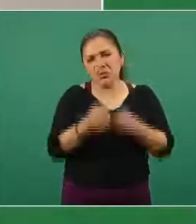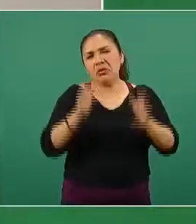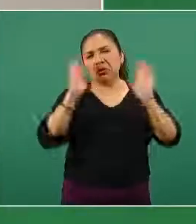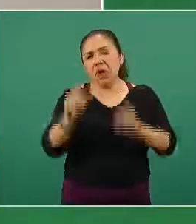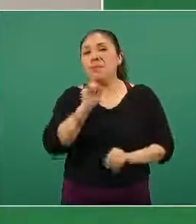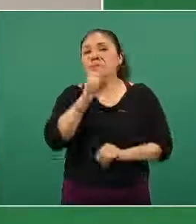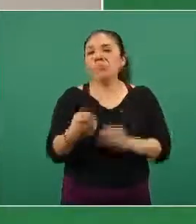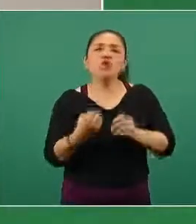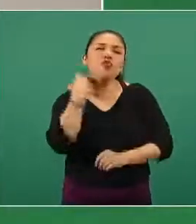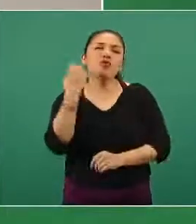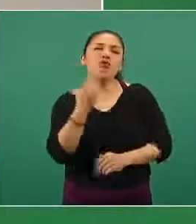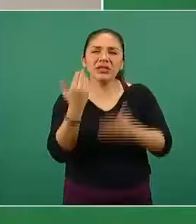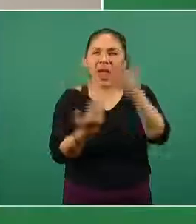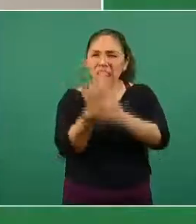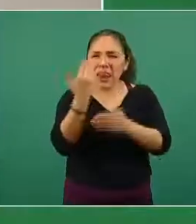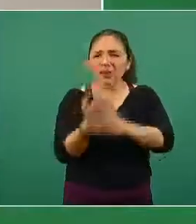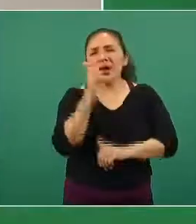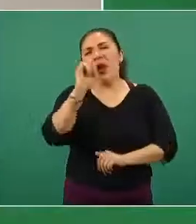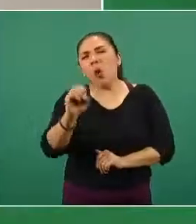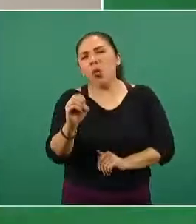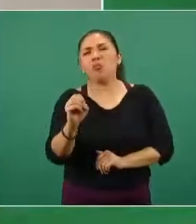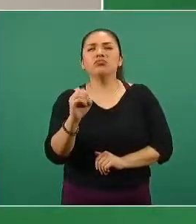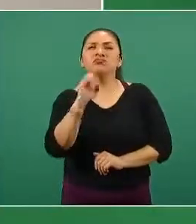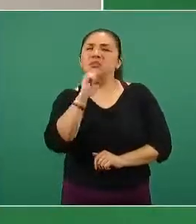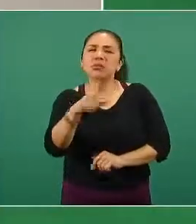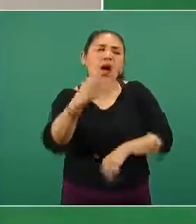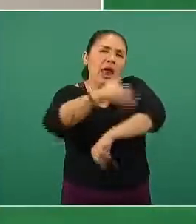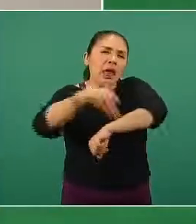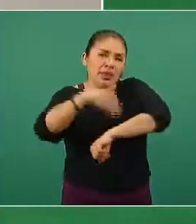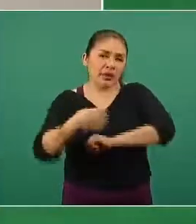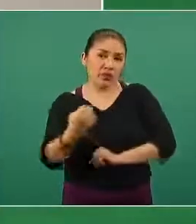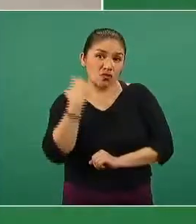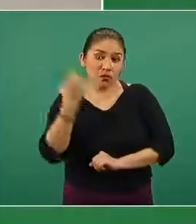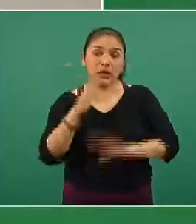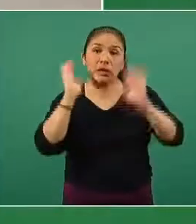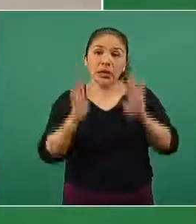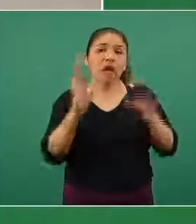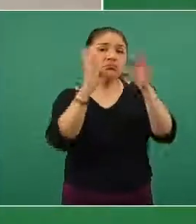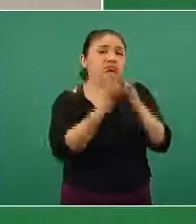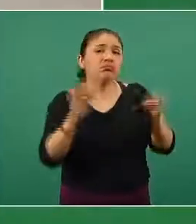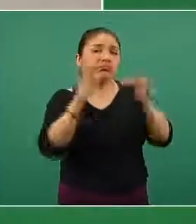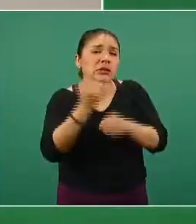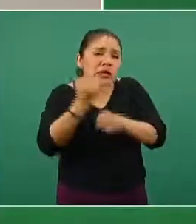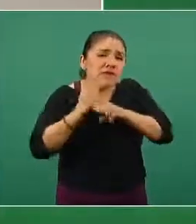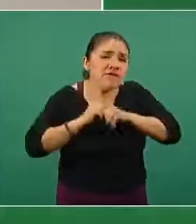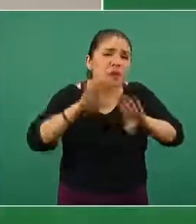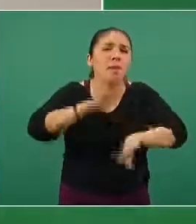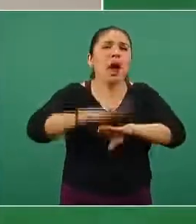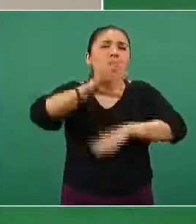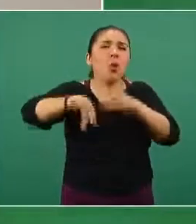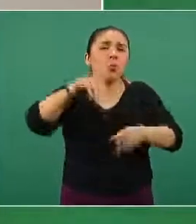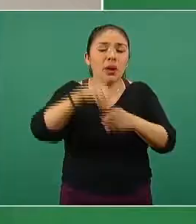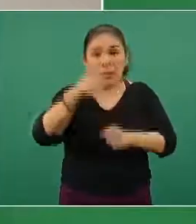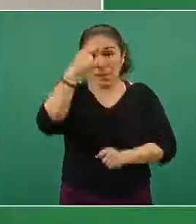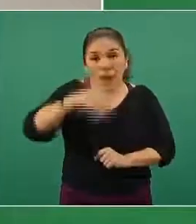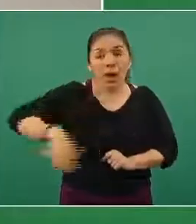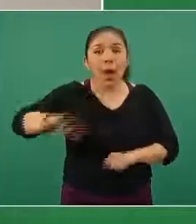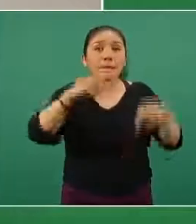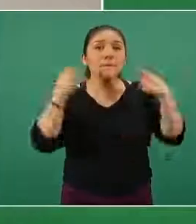el Pulso de la Salud o en algunas de las conferencias de esta semana, se estará presentando toda la información que la